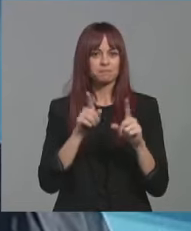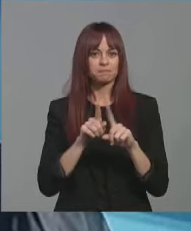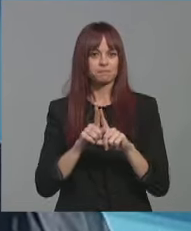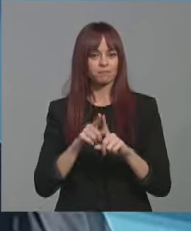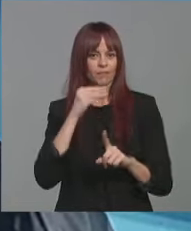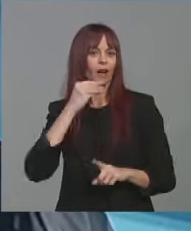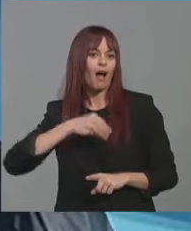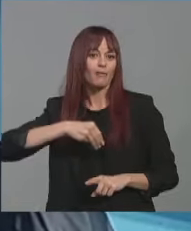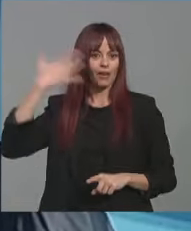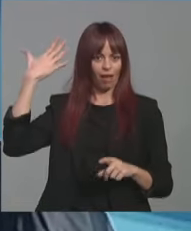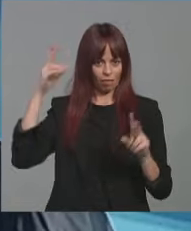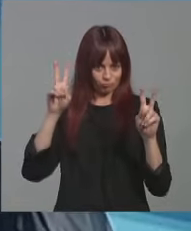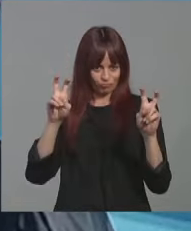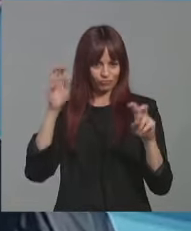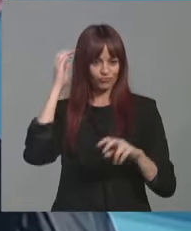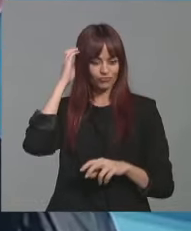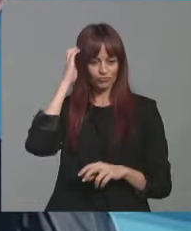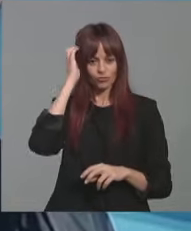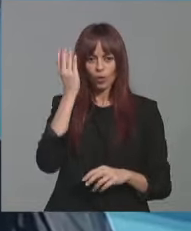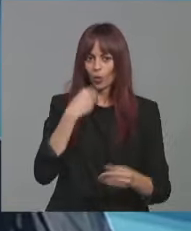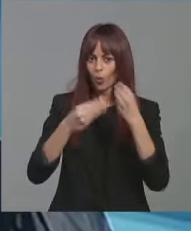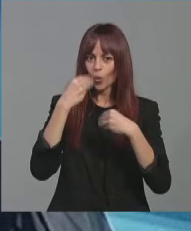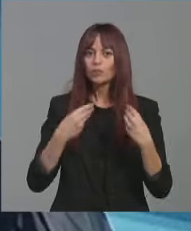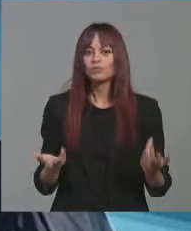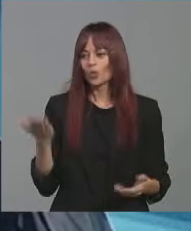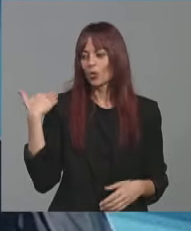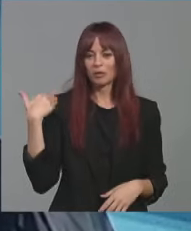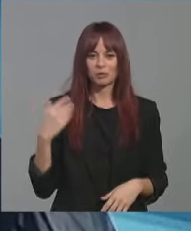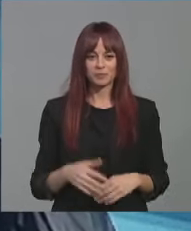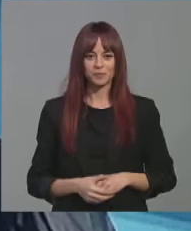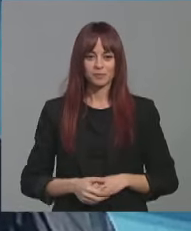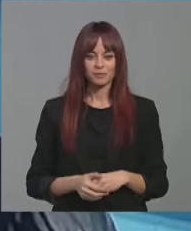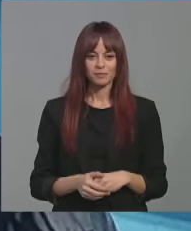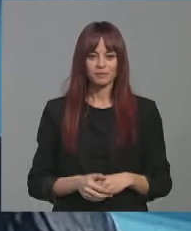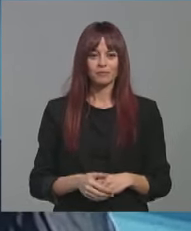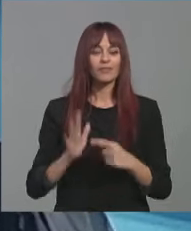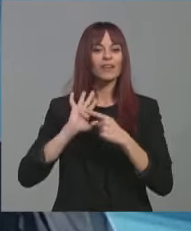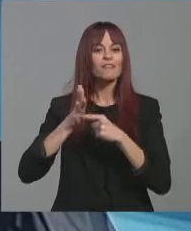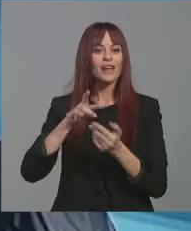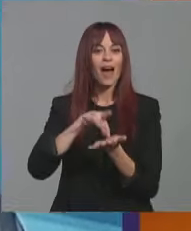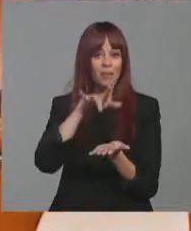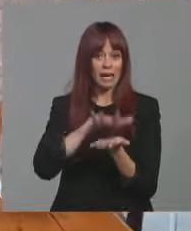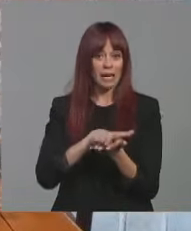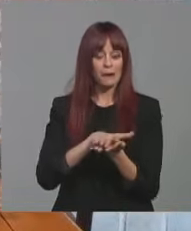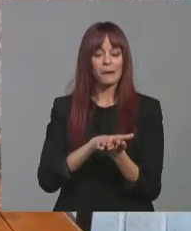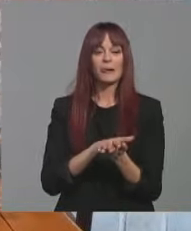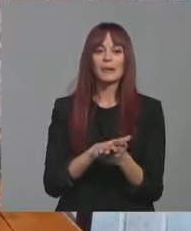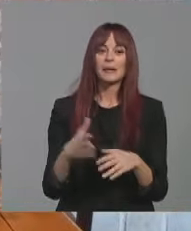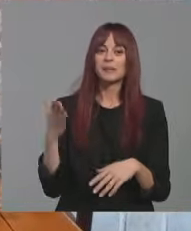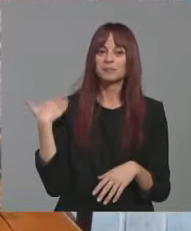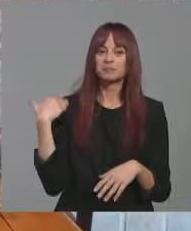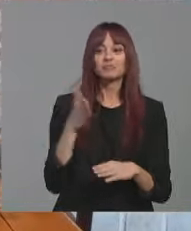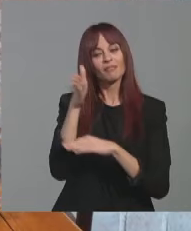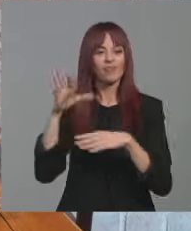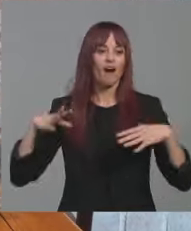habilidad entre comillas de de comer mucho eh Pues fue en la feria de Málaga porque fuimos allí eh de